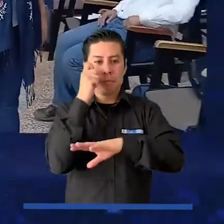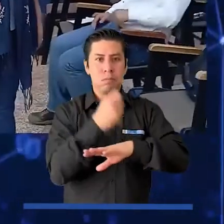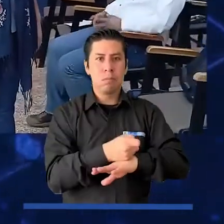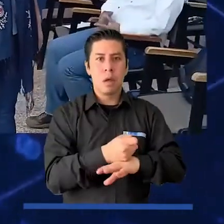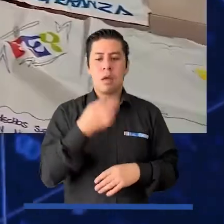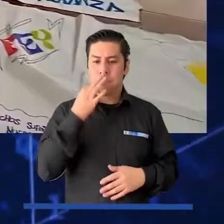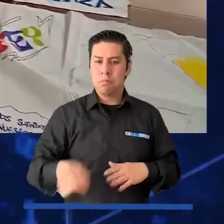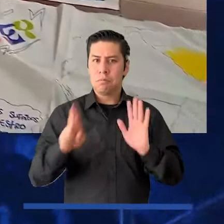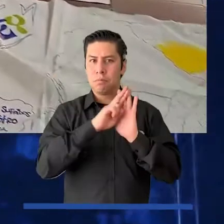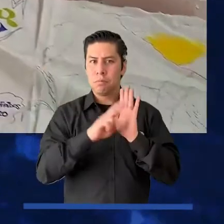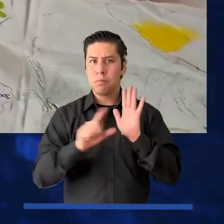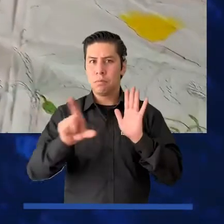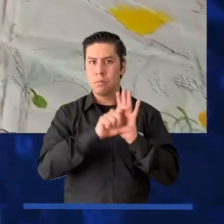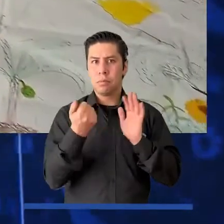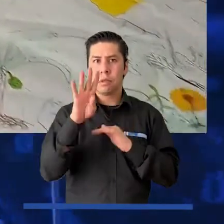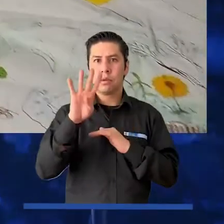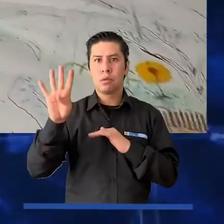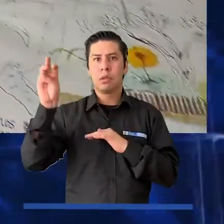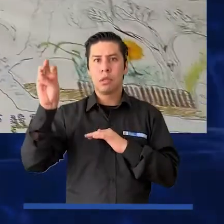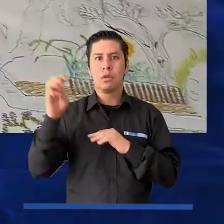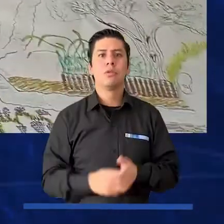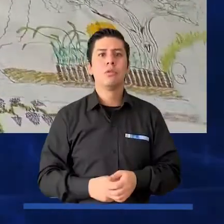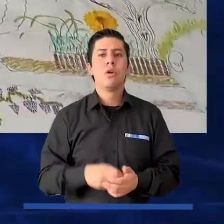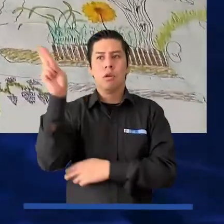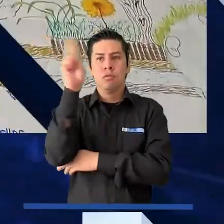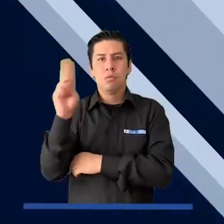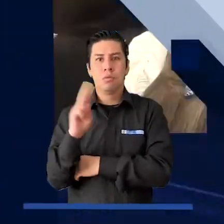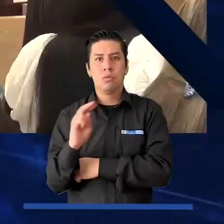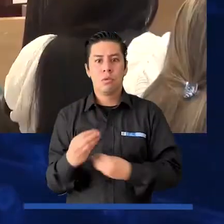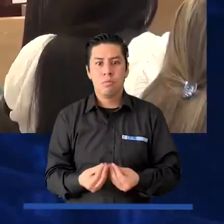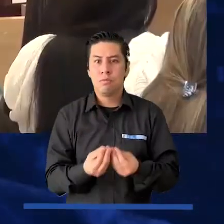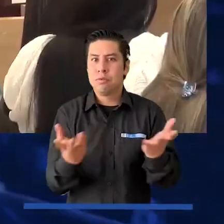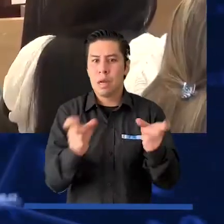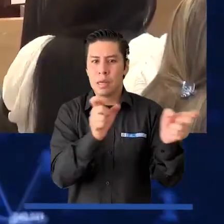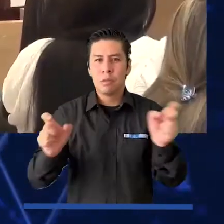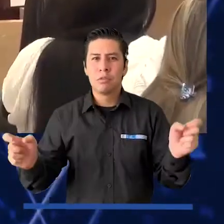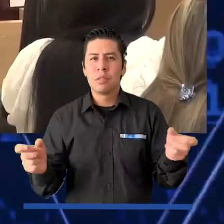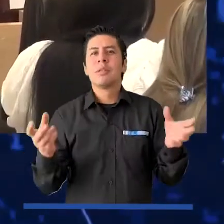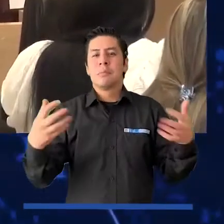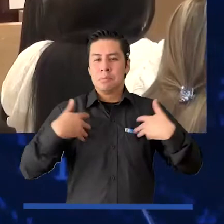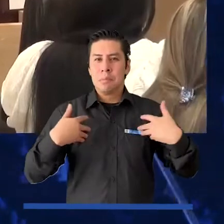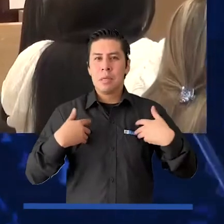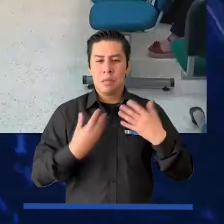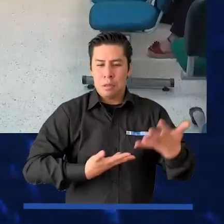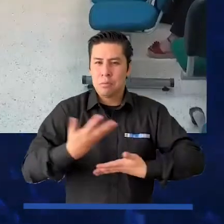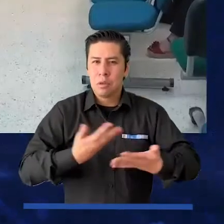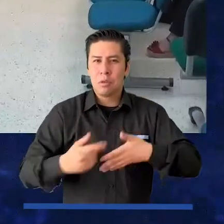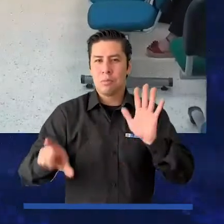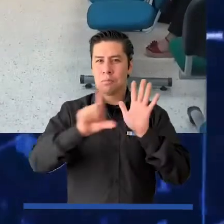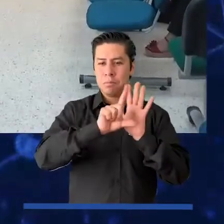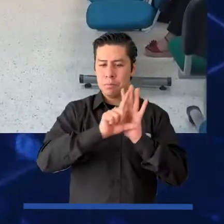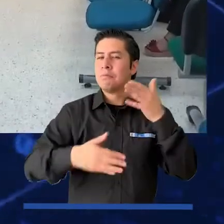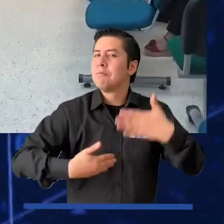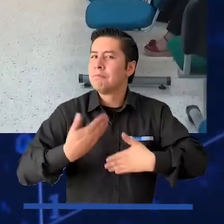nacional y territorial que garantizan el cumplimiento de la Ley 1448. En Sucre se reconoció un papel determinante para las víctimas y